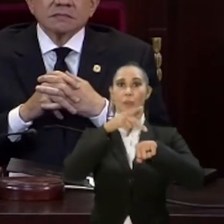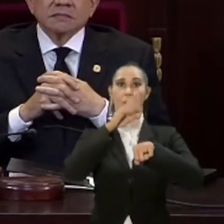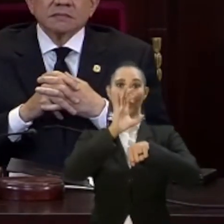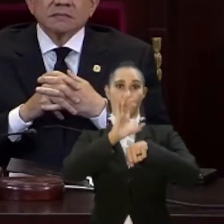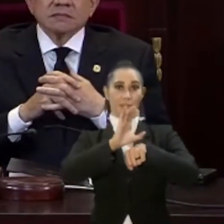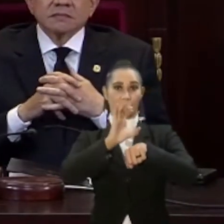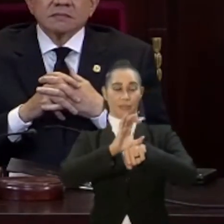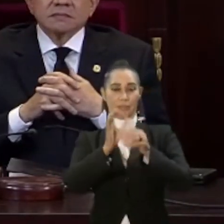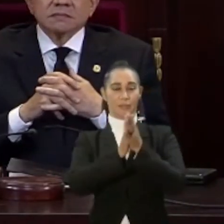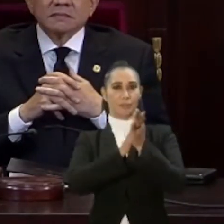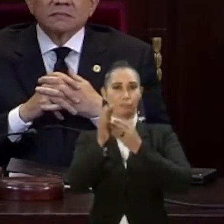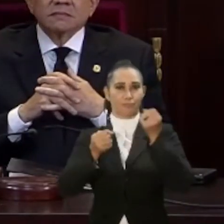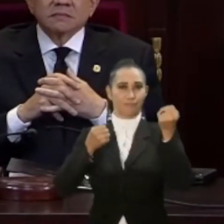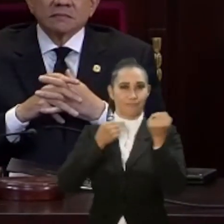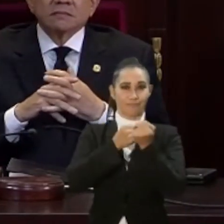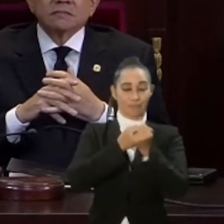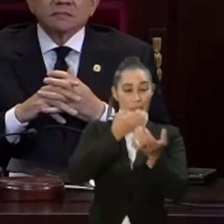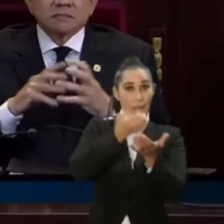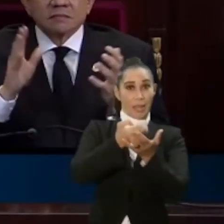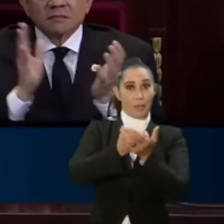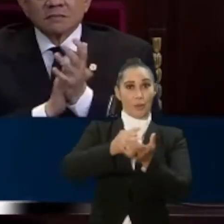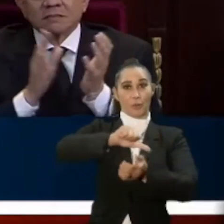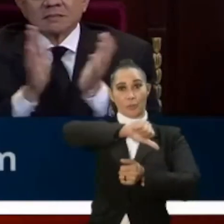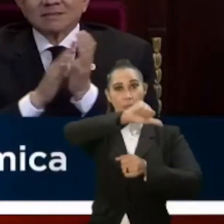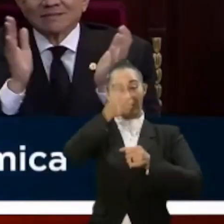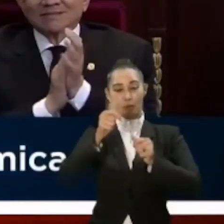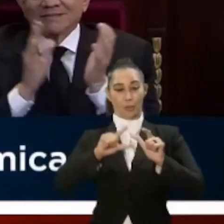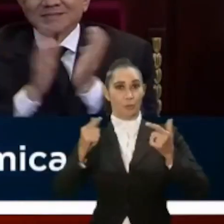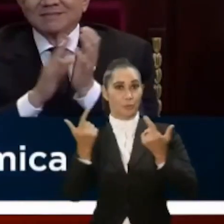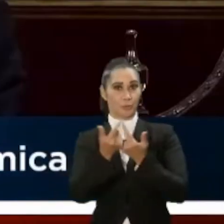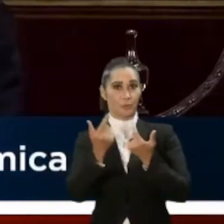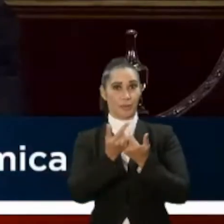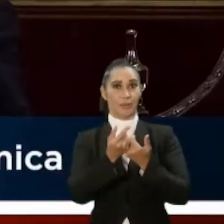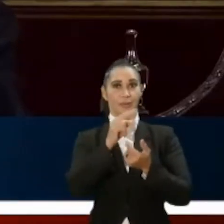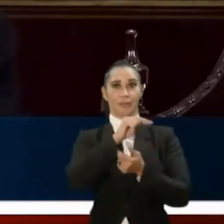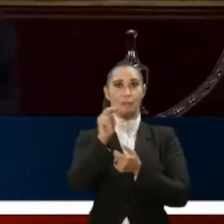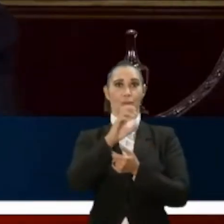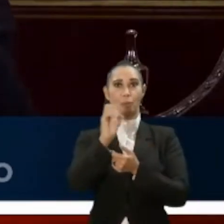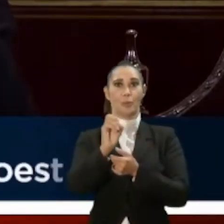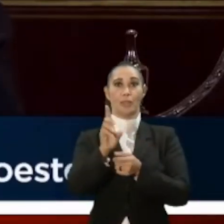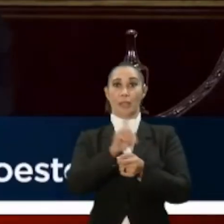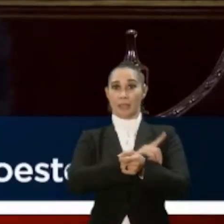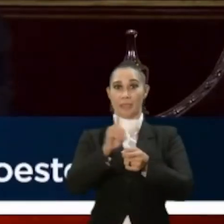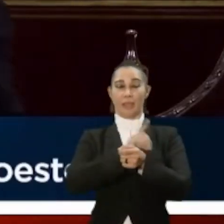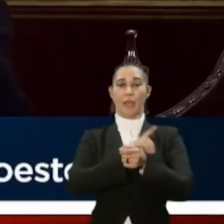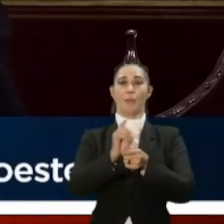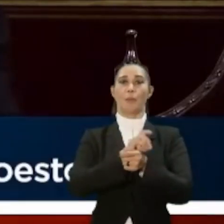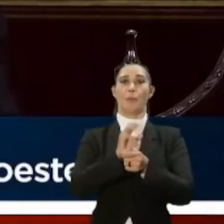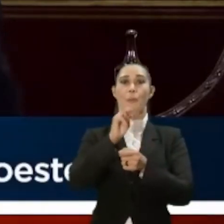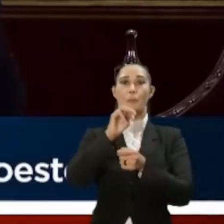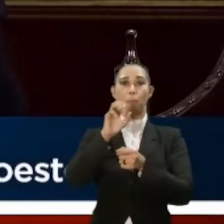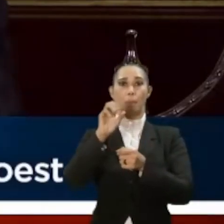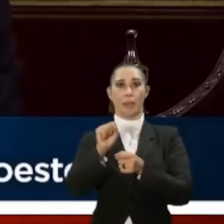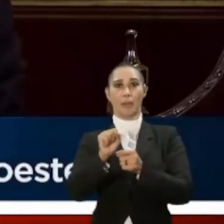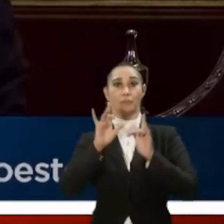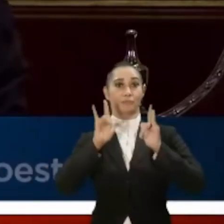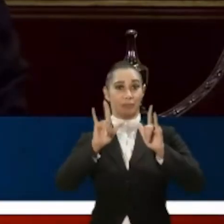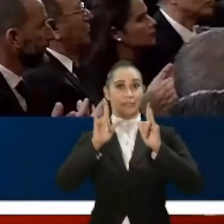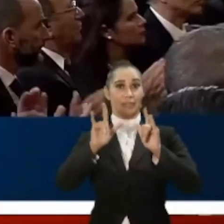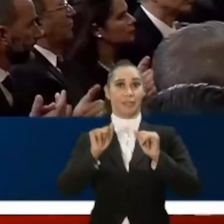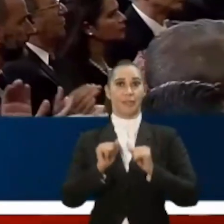Montecristi e impulsará la actividad económica de otras demarcaciones del noroeste como Dajabón, Valverde y Santiago